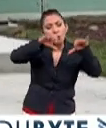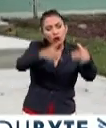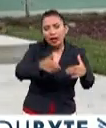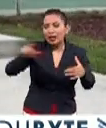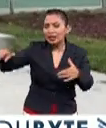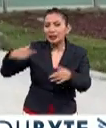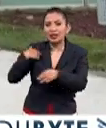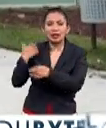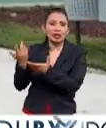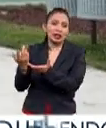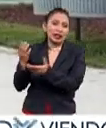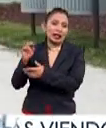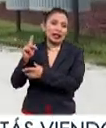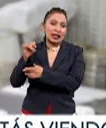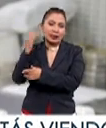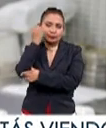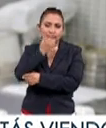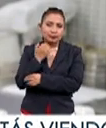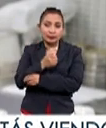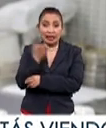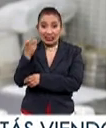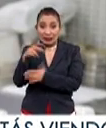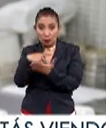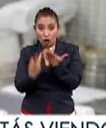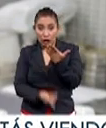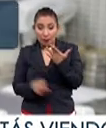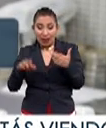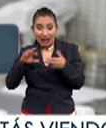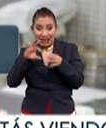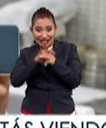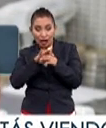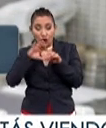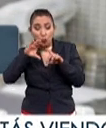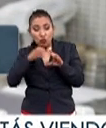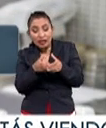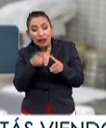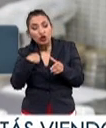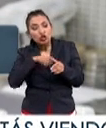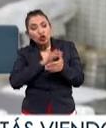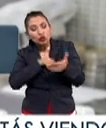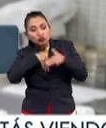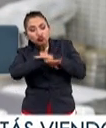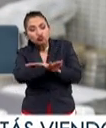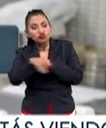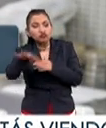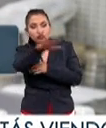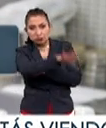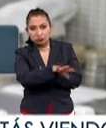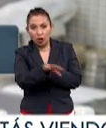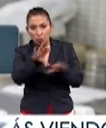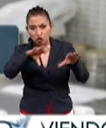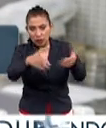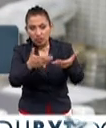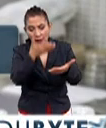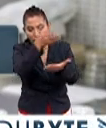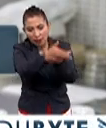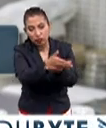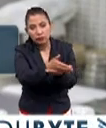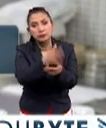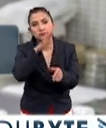y las prácticas clínicas. A través de este programa de vinculación comunitaria nosotros nos internamos dentro de las